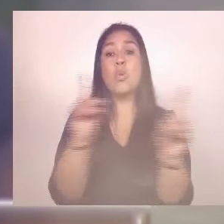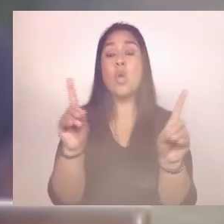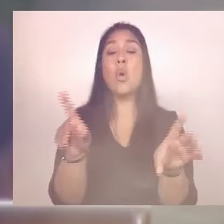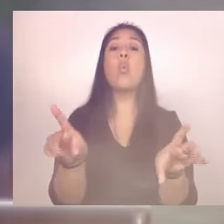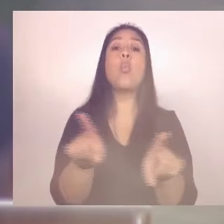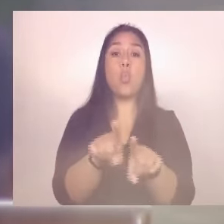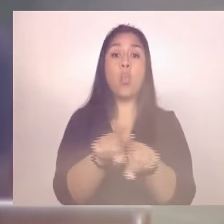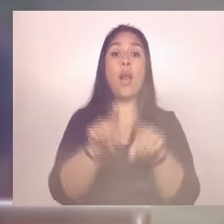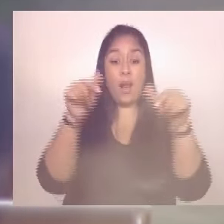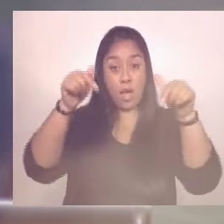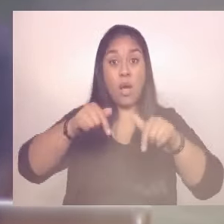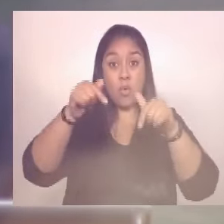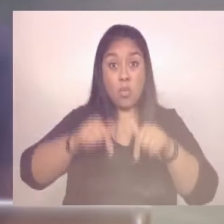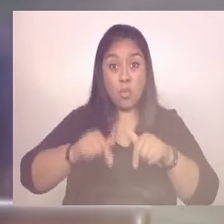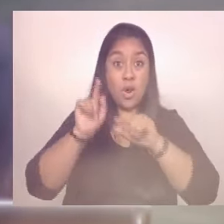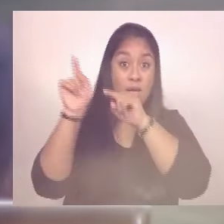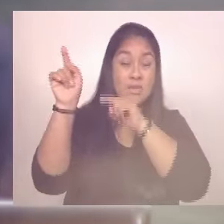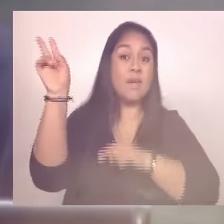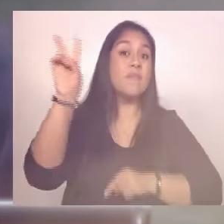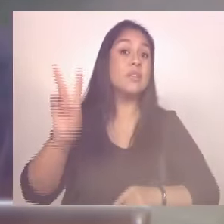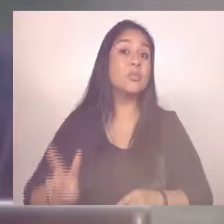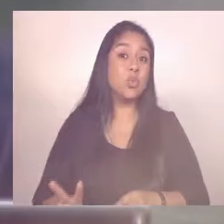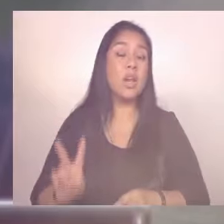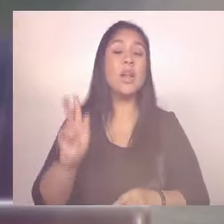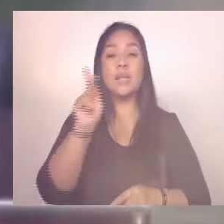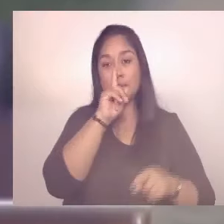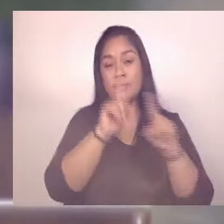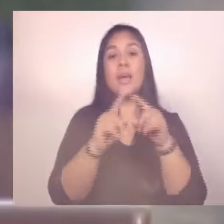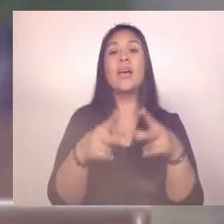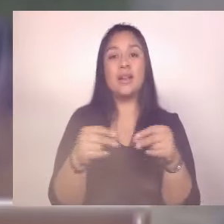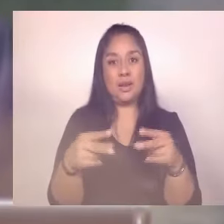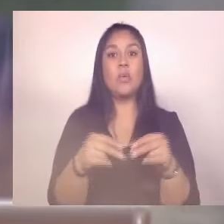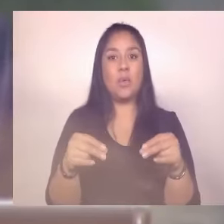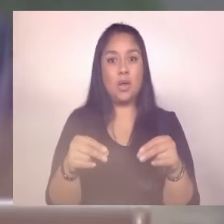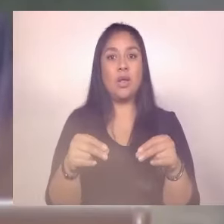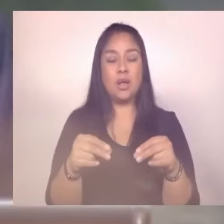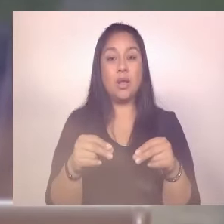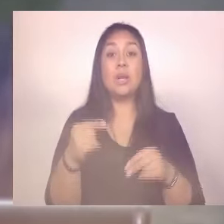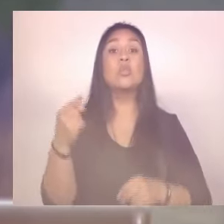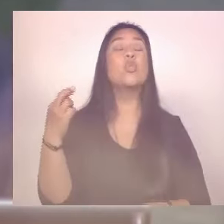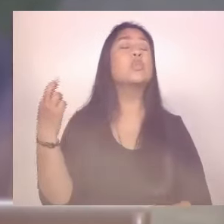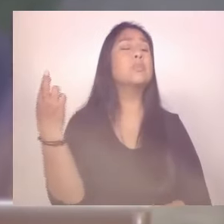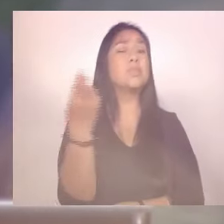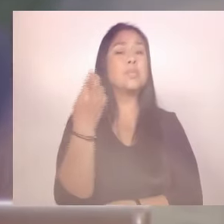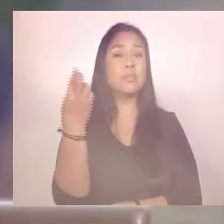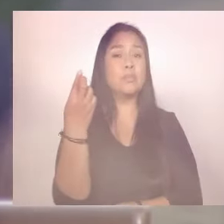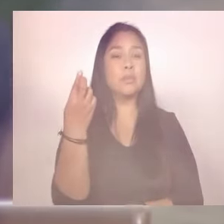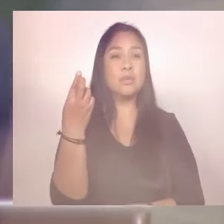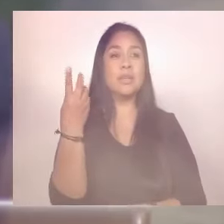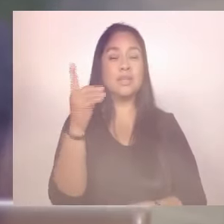como está sucediendo en estos momentos en Venezuela y en Nicaragua. Los